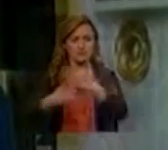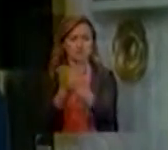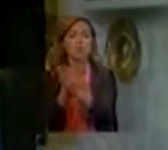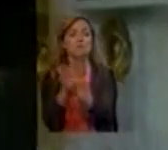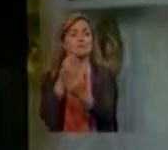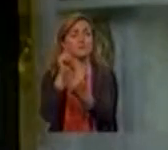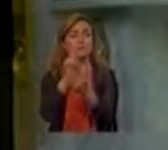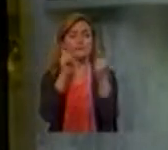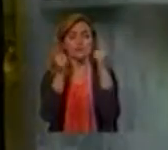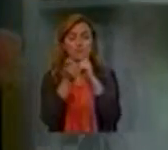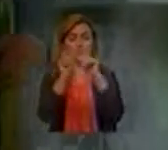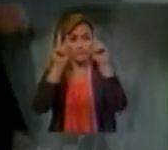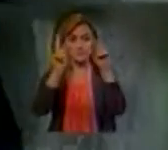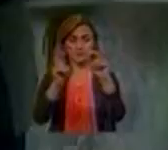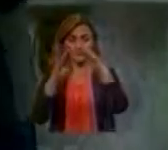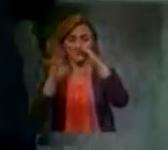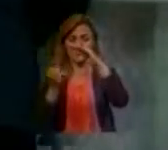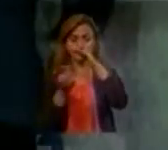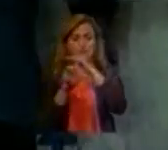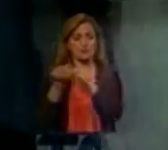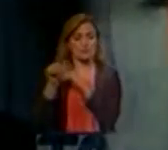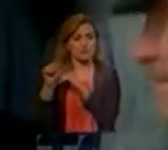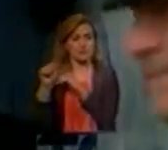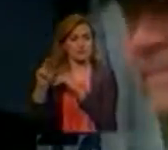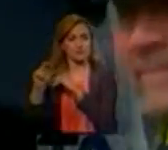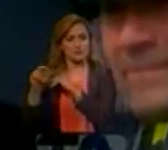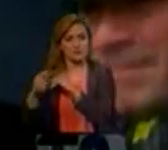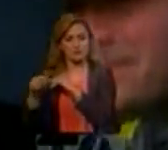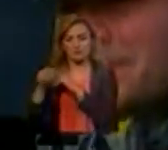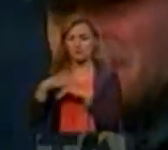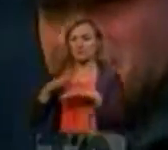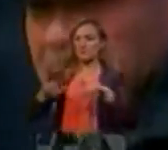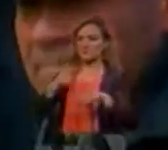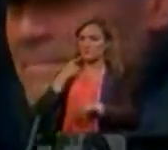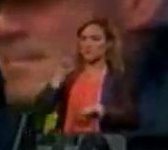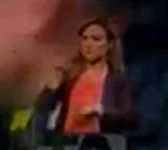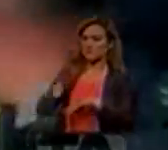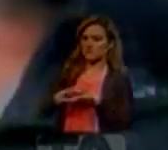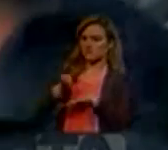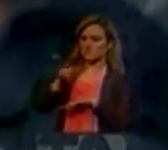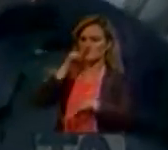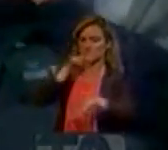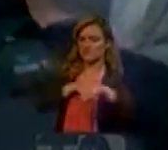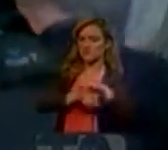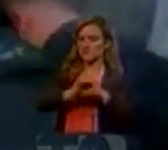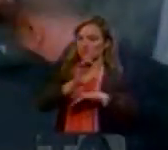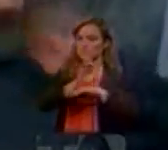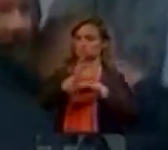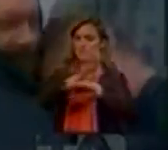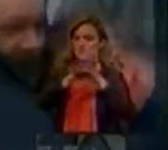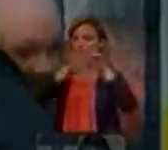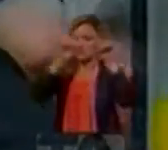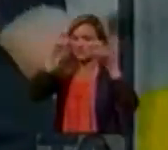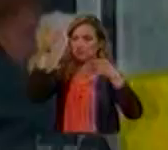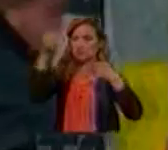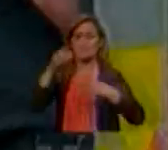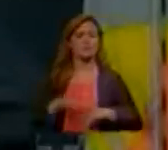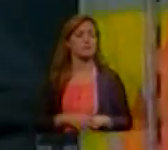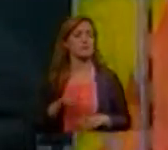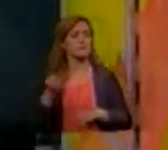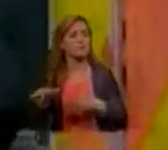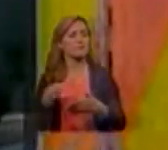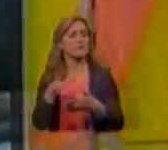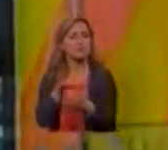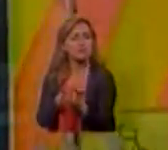a Assange, pues lo acusa de inmiscuirse en asuntos internos del Ecuador. El activista australiano también es cuestionado por tratar